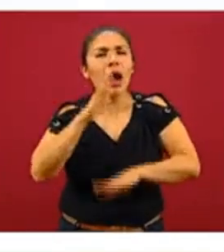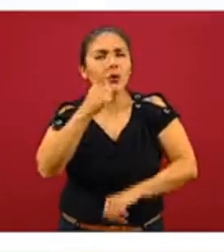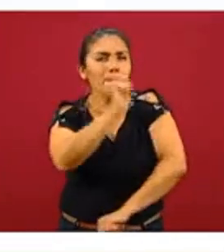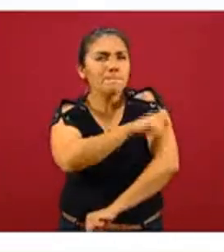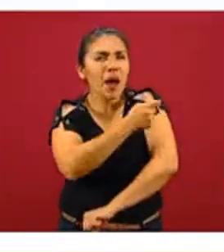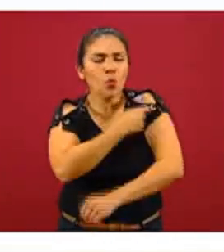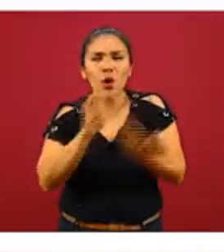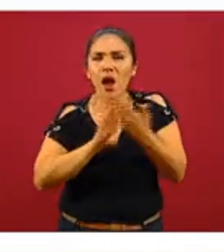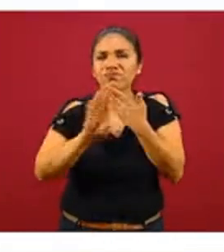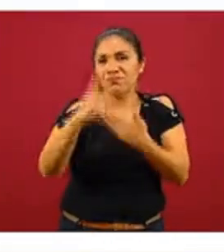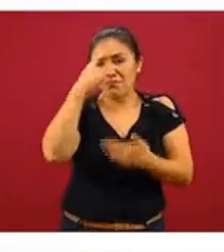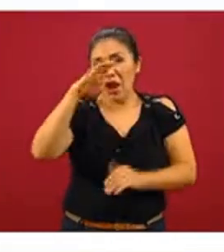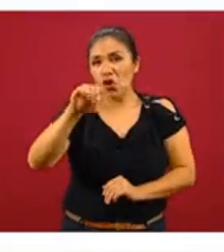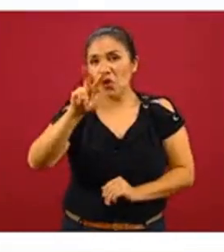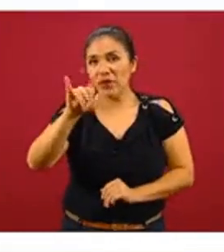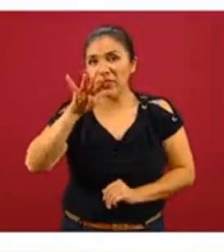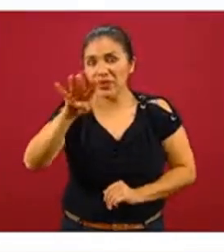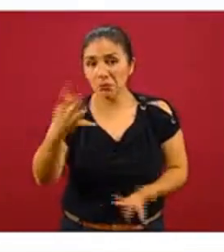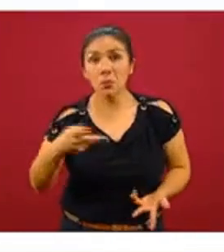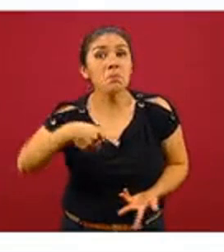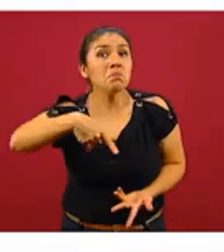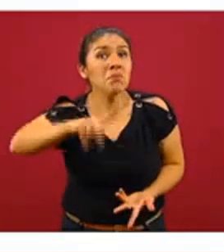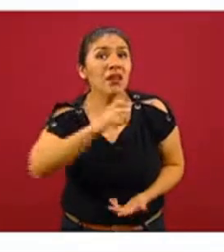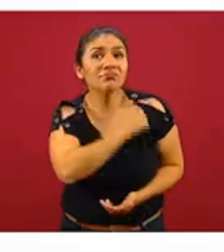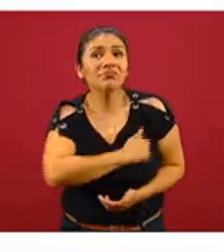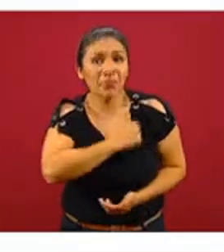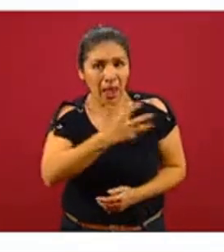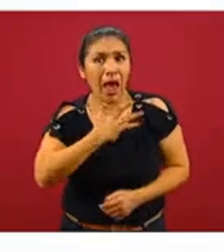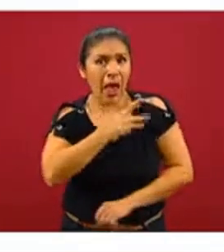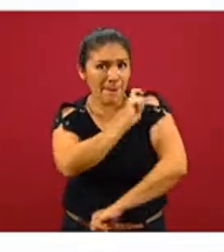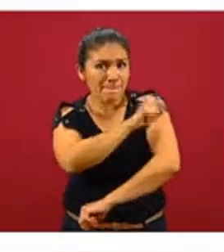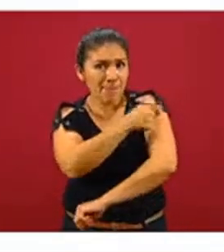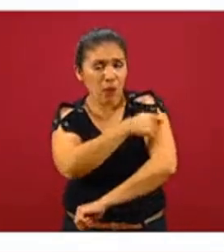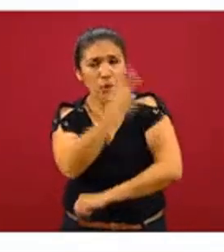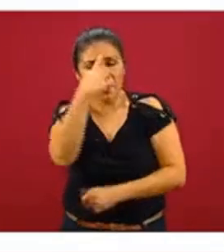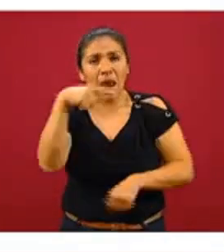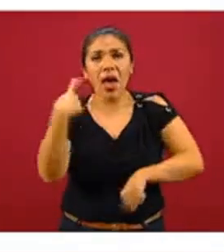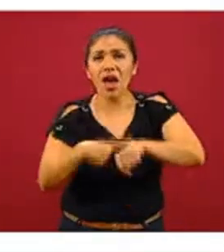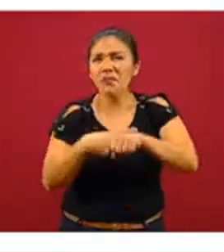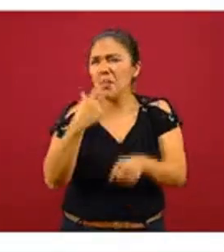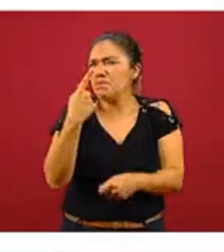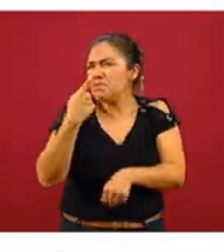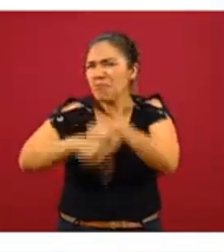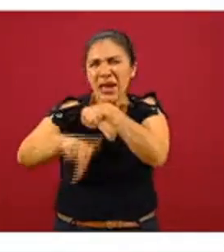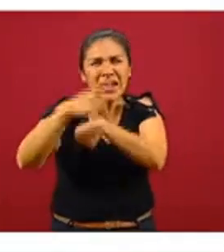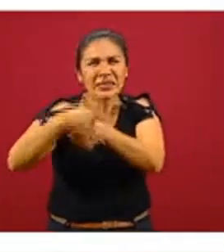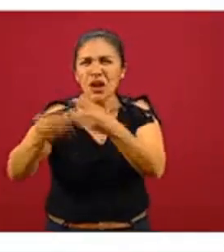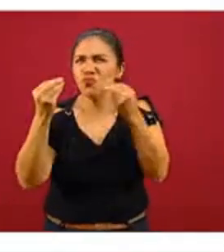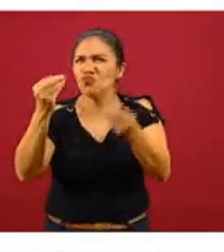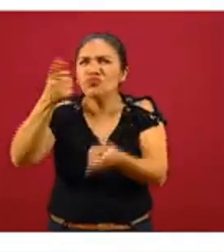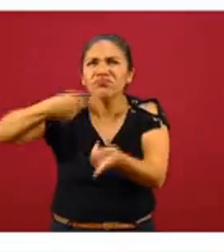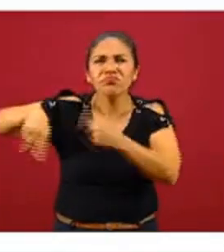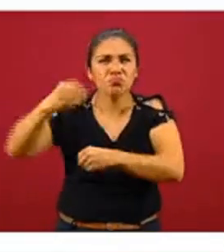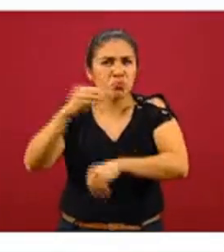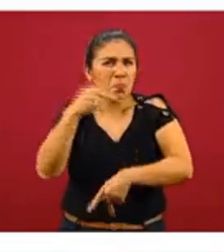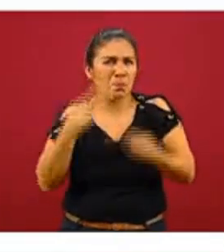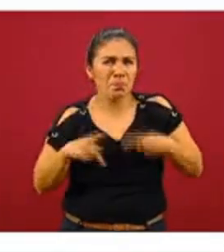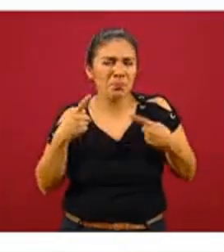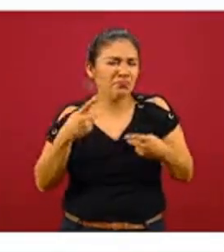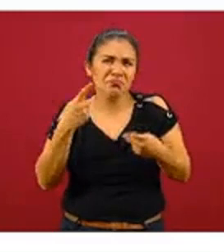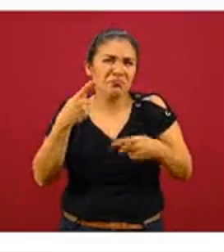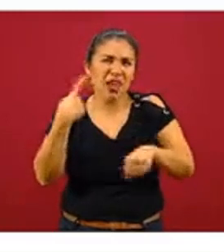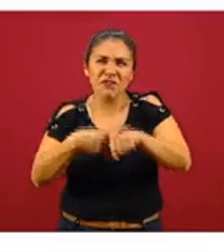el COVID-19? Sin embargo, tenemos vacunas para enfermedades peligrosísimas, mortales incluso algunas de ellas,